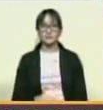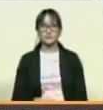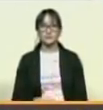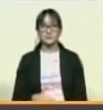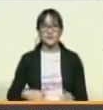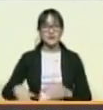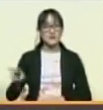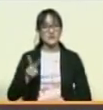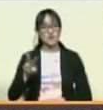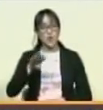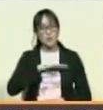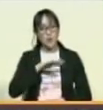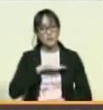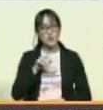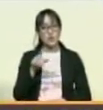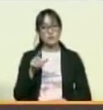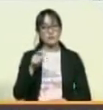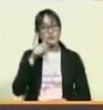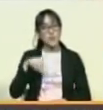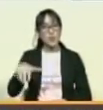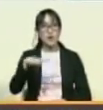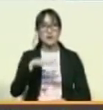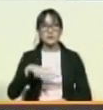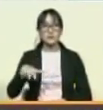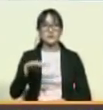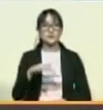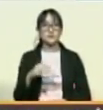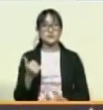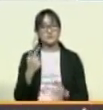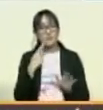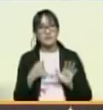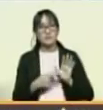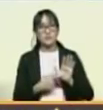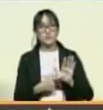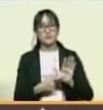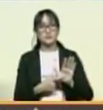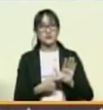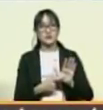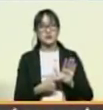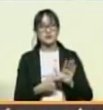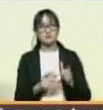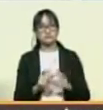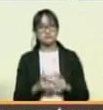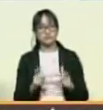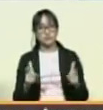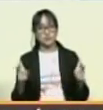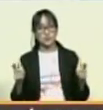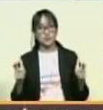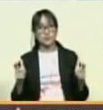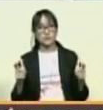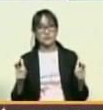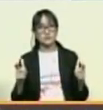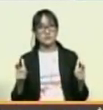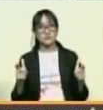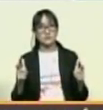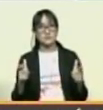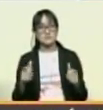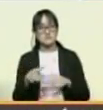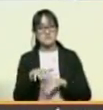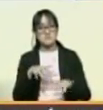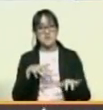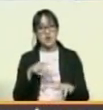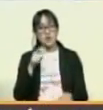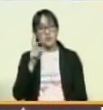Venezuela le pertenecen a las venezolanas y a los venezolanos, y eso se va a demostrar cuando de manera masiva, de manera multitudinaria, millones